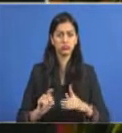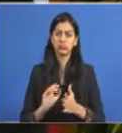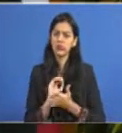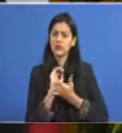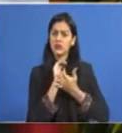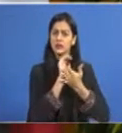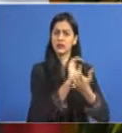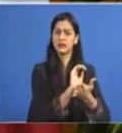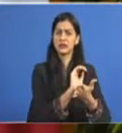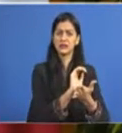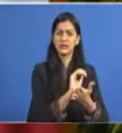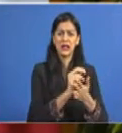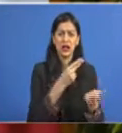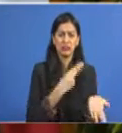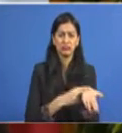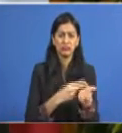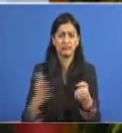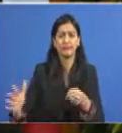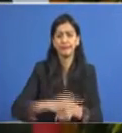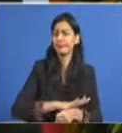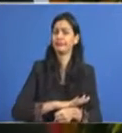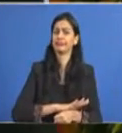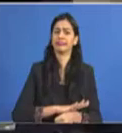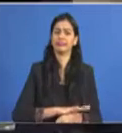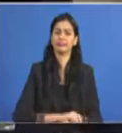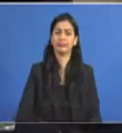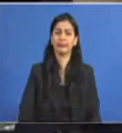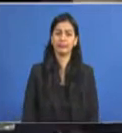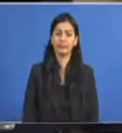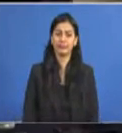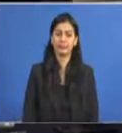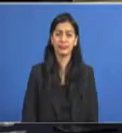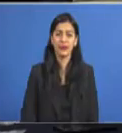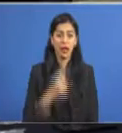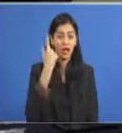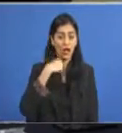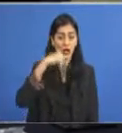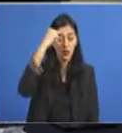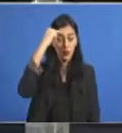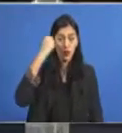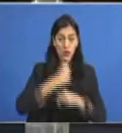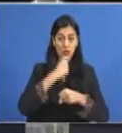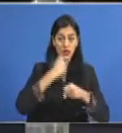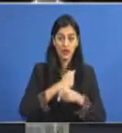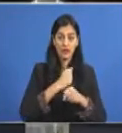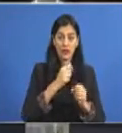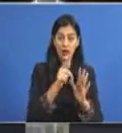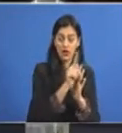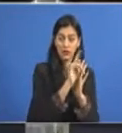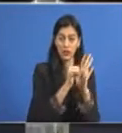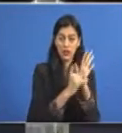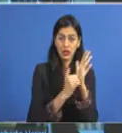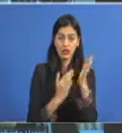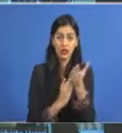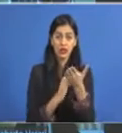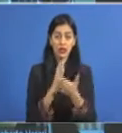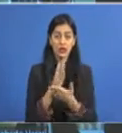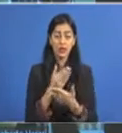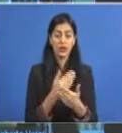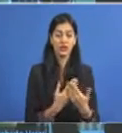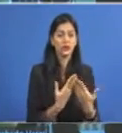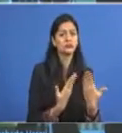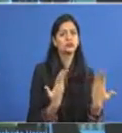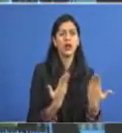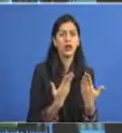el colapso del sistema sanitario. El gobierno trabaja en proyectos a través de las asociaciones público-privadas